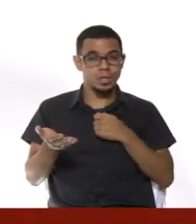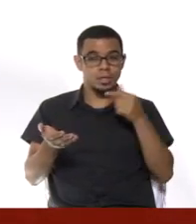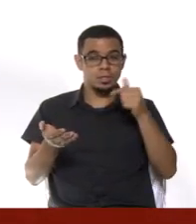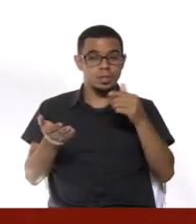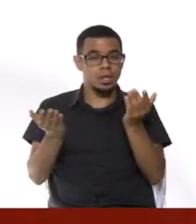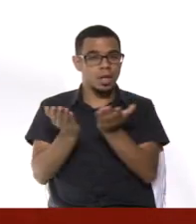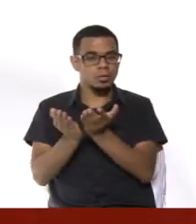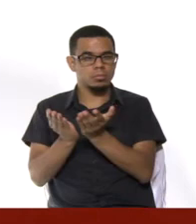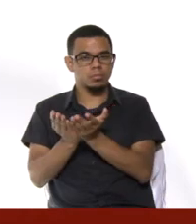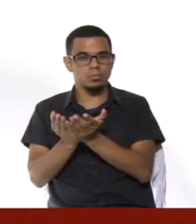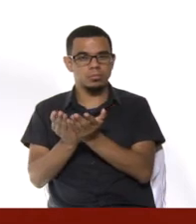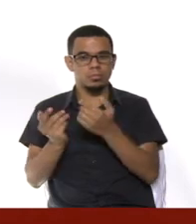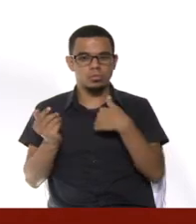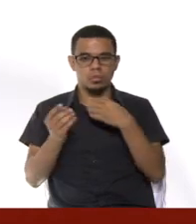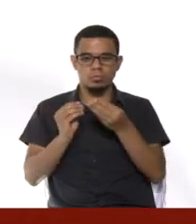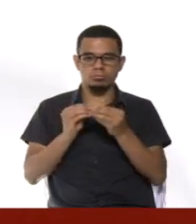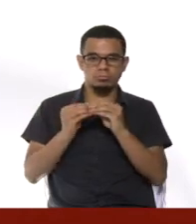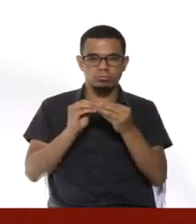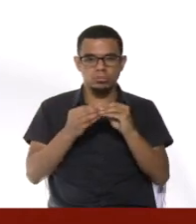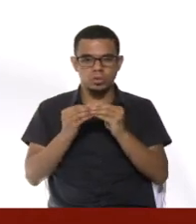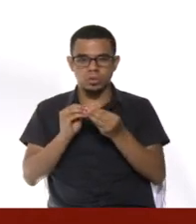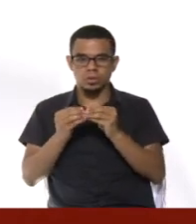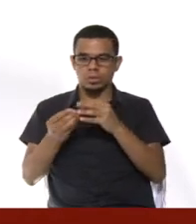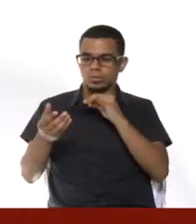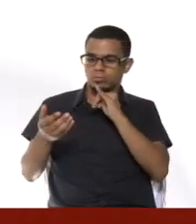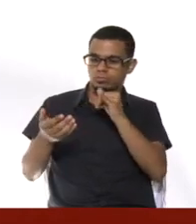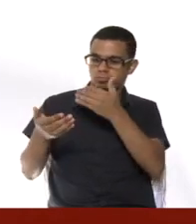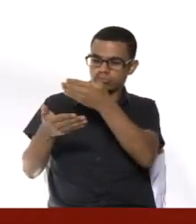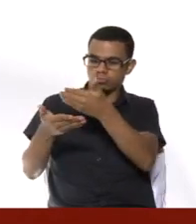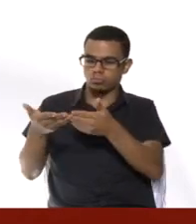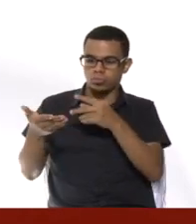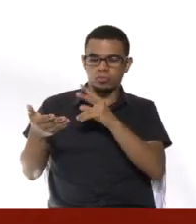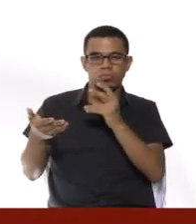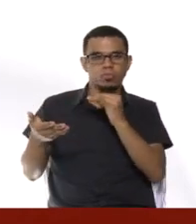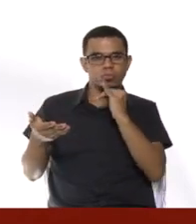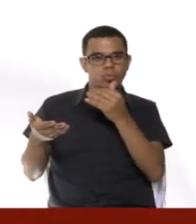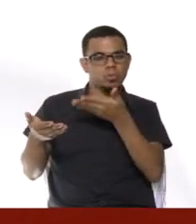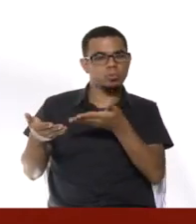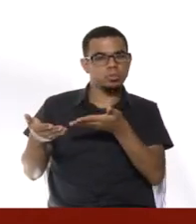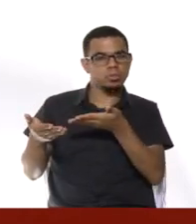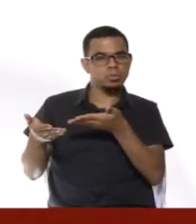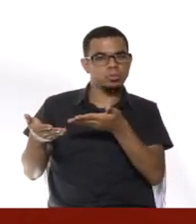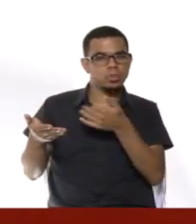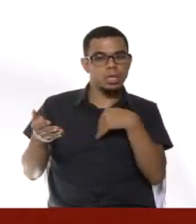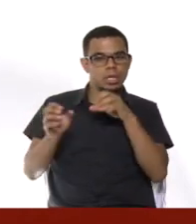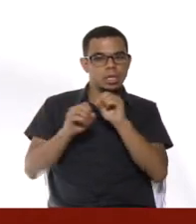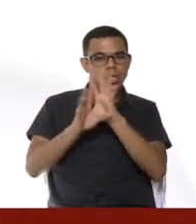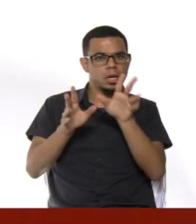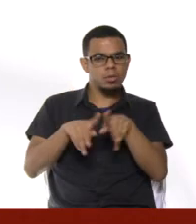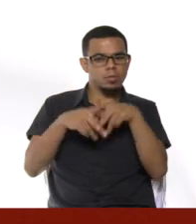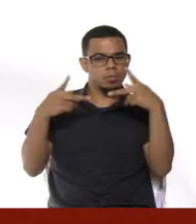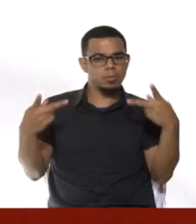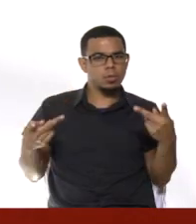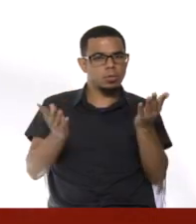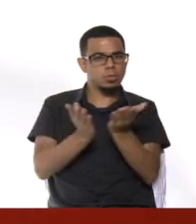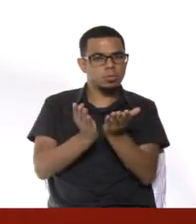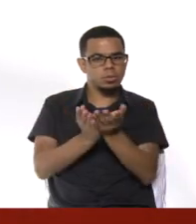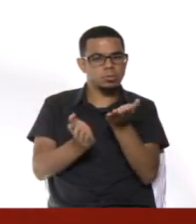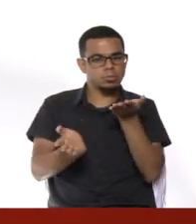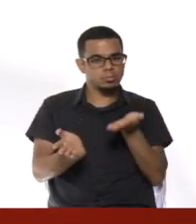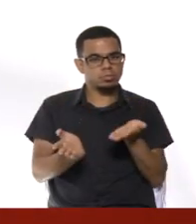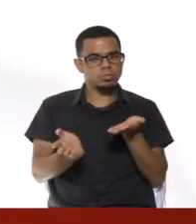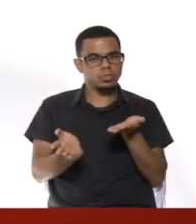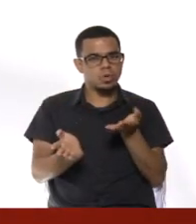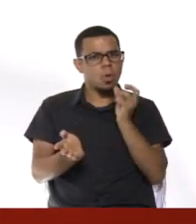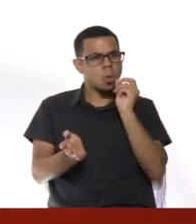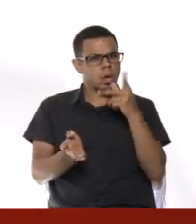Nosotros, desde el salón de clase, podemos elaborar nuestros propios textos informativos y, ¿por qué no?, nuestro periódico escolar. ¿Cómo